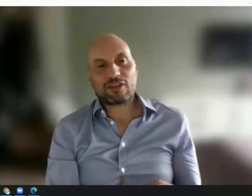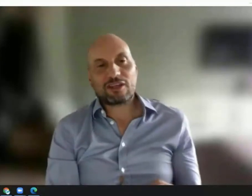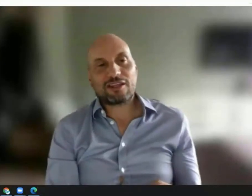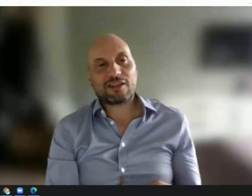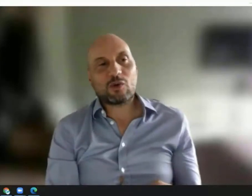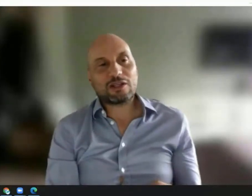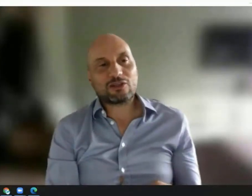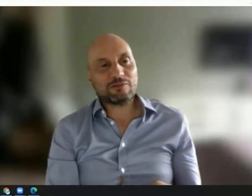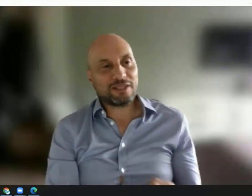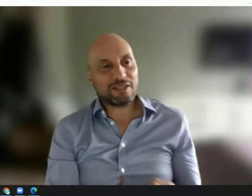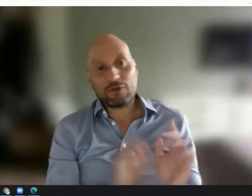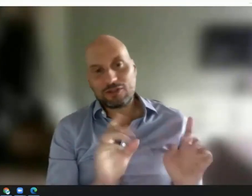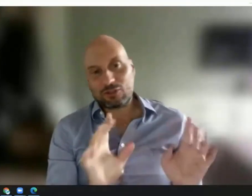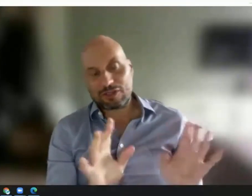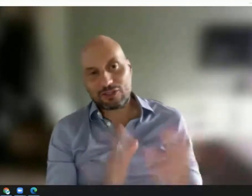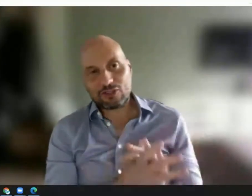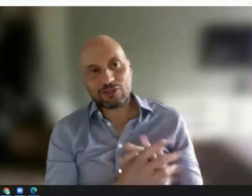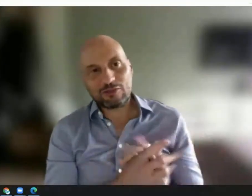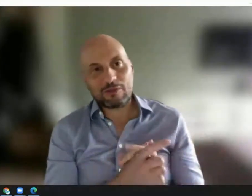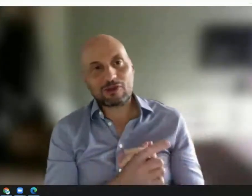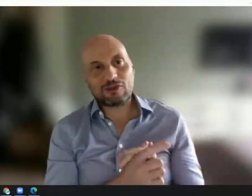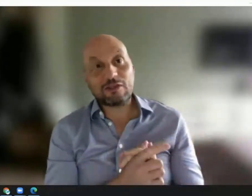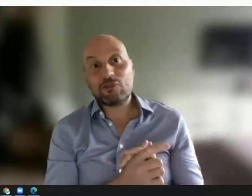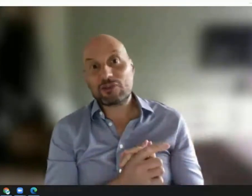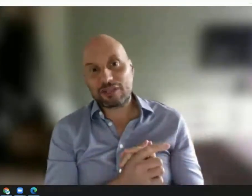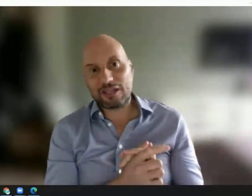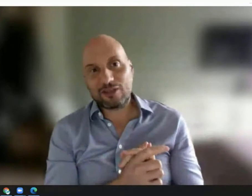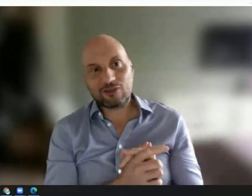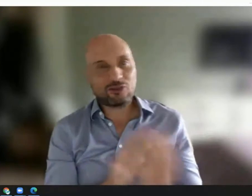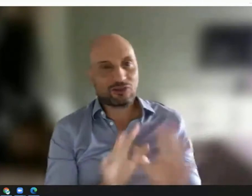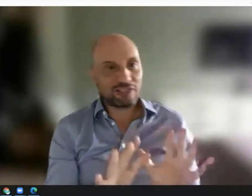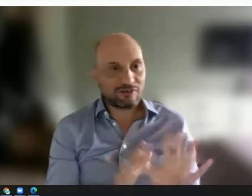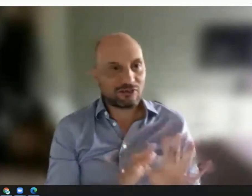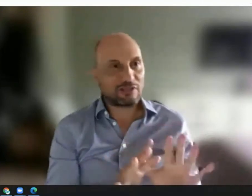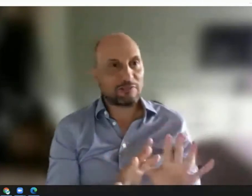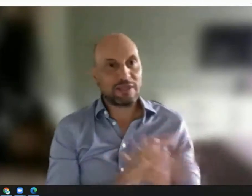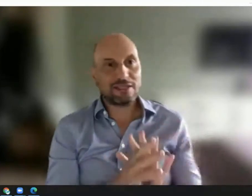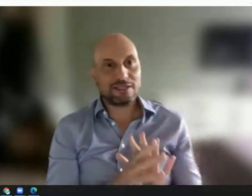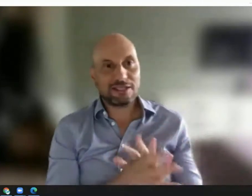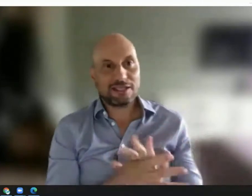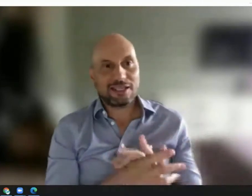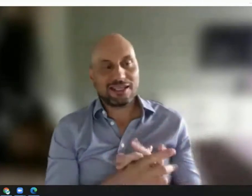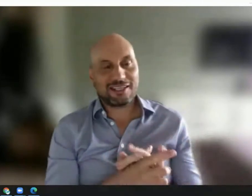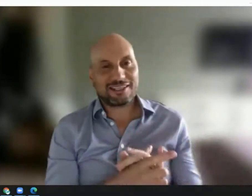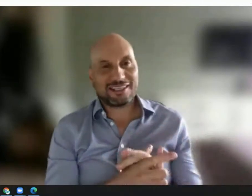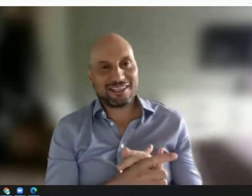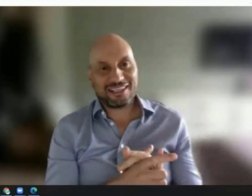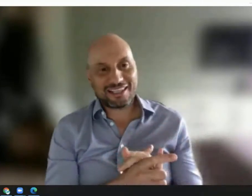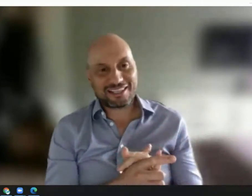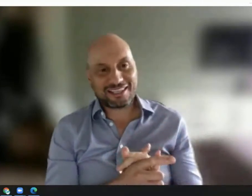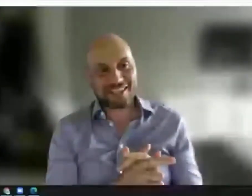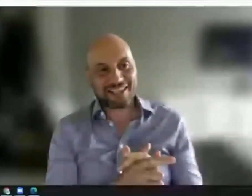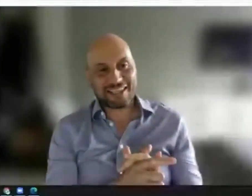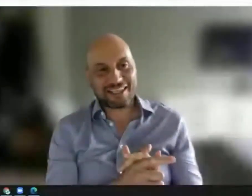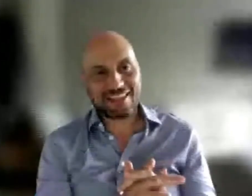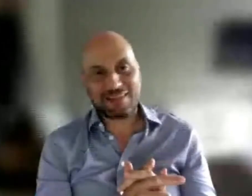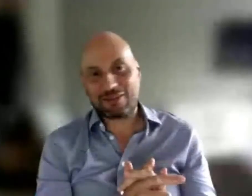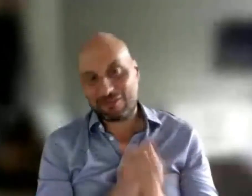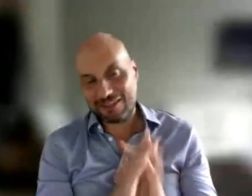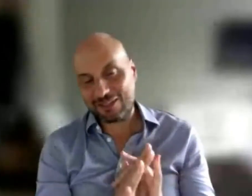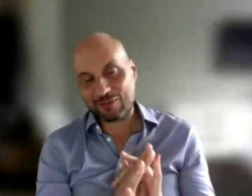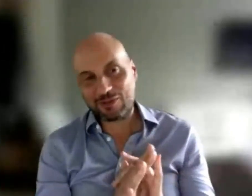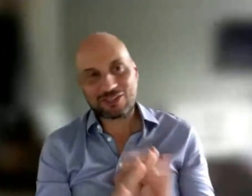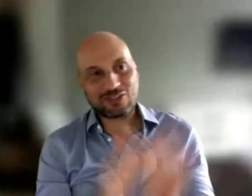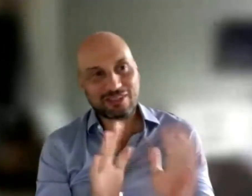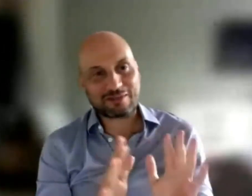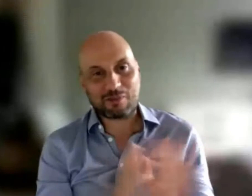enfoque de Qualcomm. Estamos viendo tu escritorio y lo vemos que lo tenés muy ordenado, los dos teléfonos también. Así que te